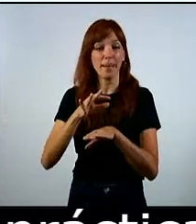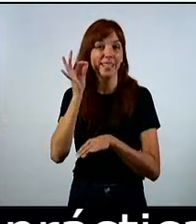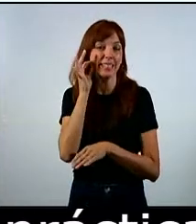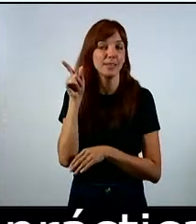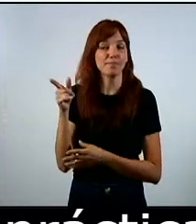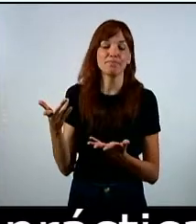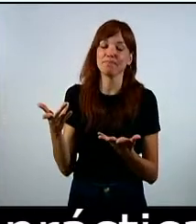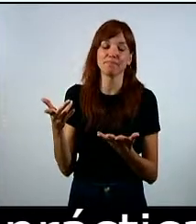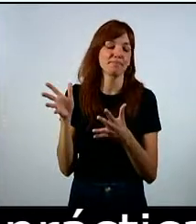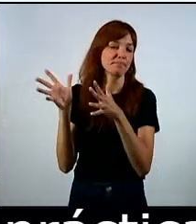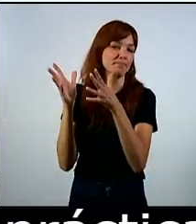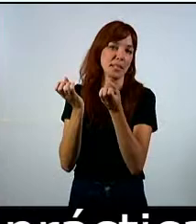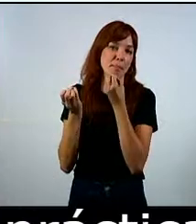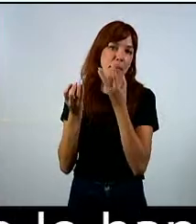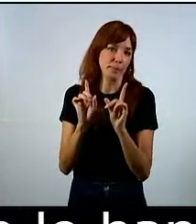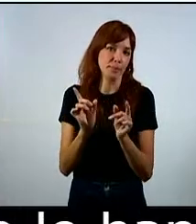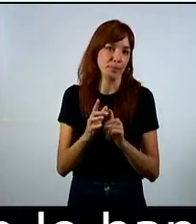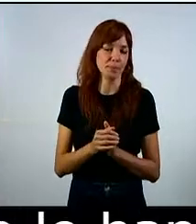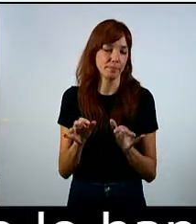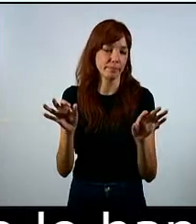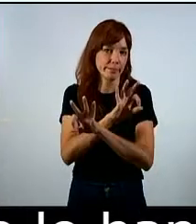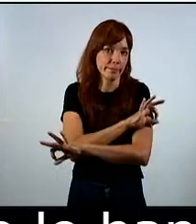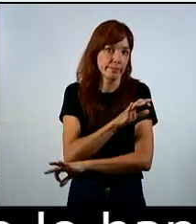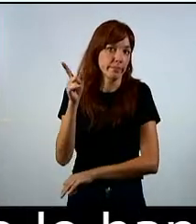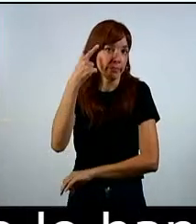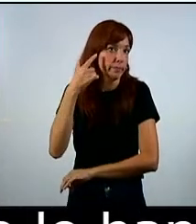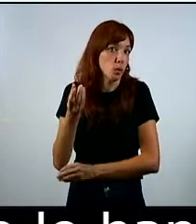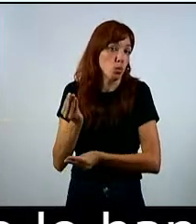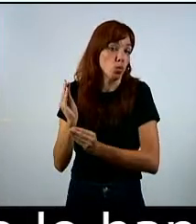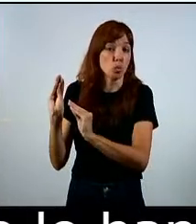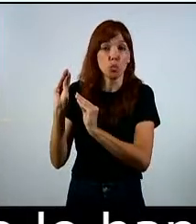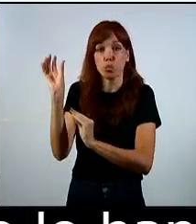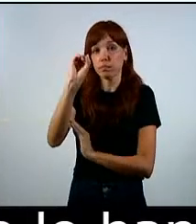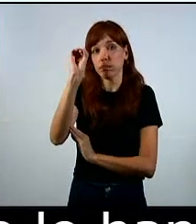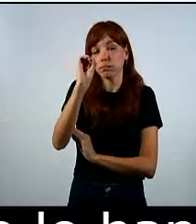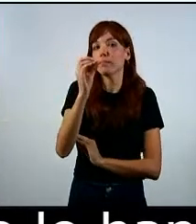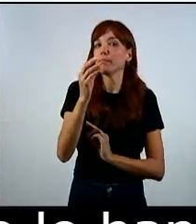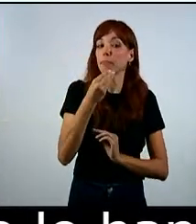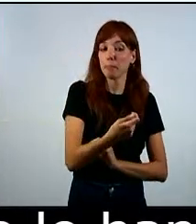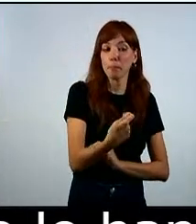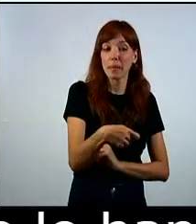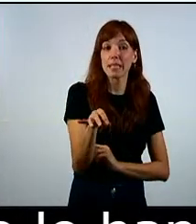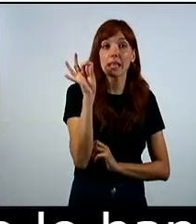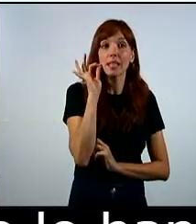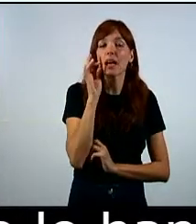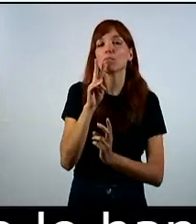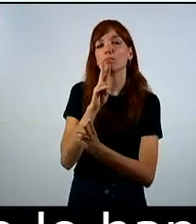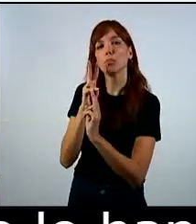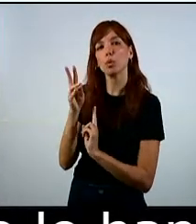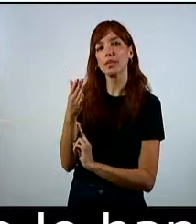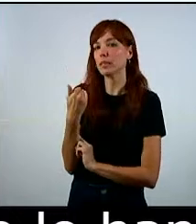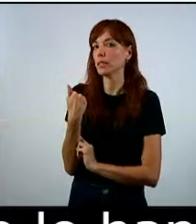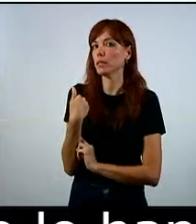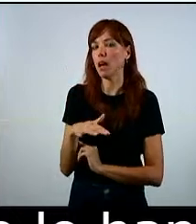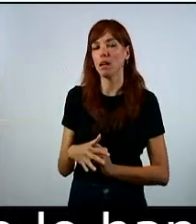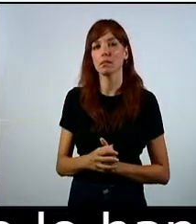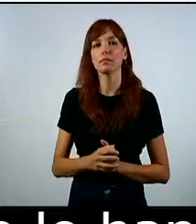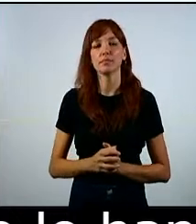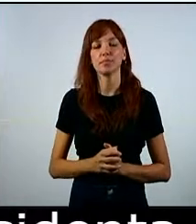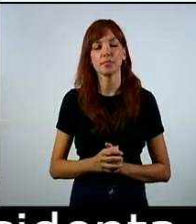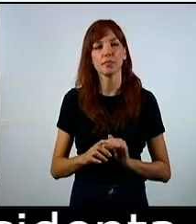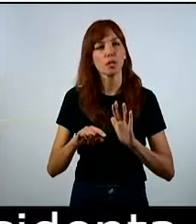bien asesorada y ha contado lo que ha creído, y nuestra presidenta ya lo ha explicado, que no incurrimos en ninguna